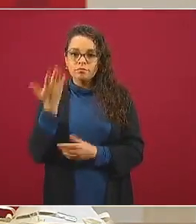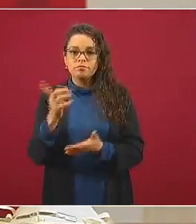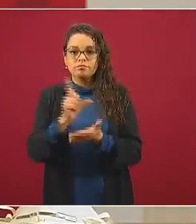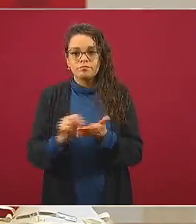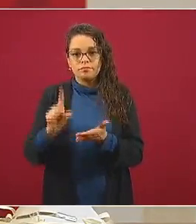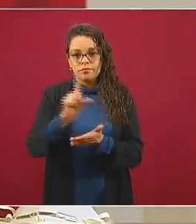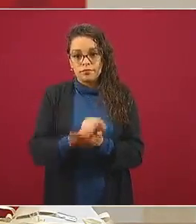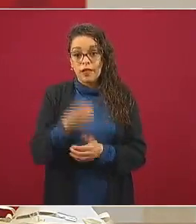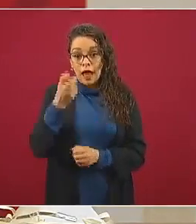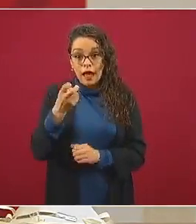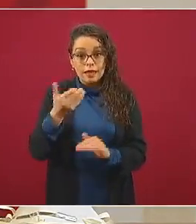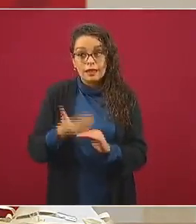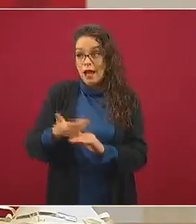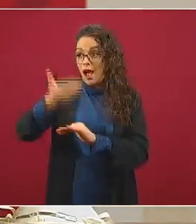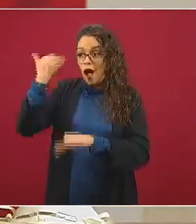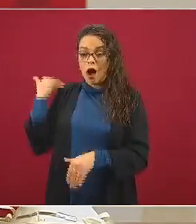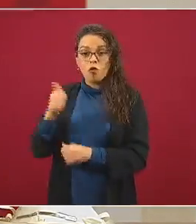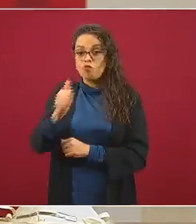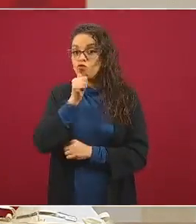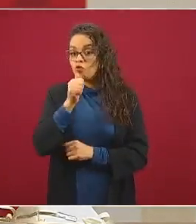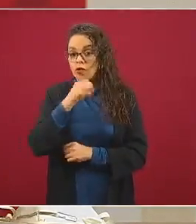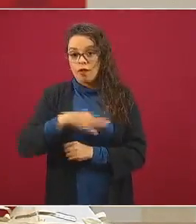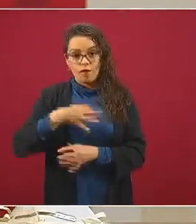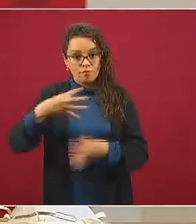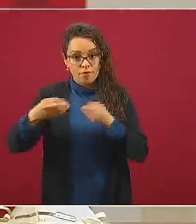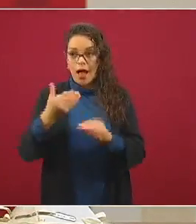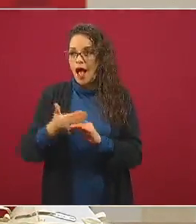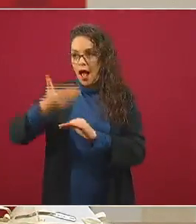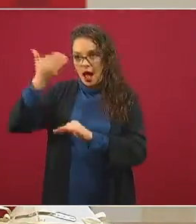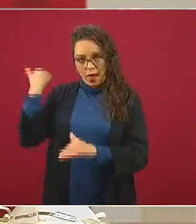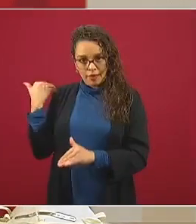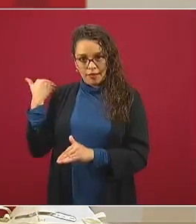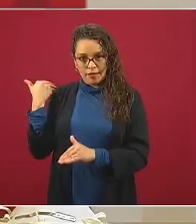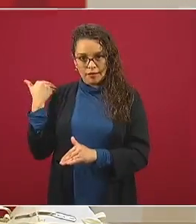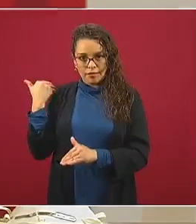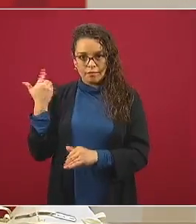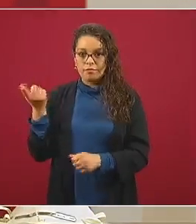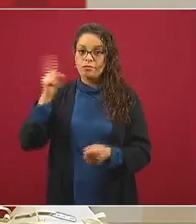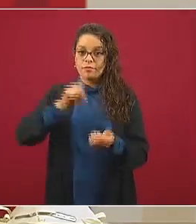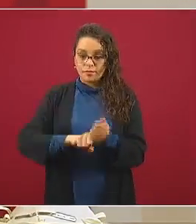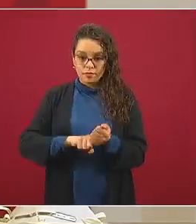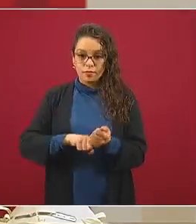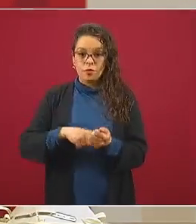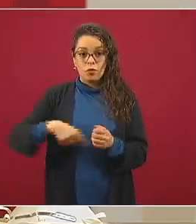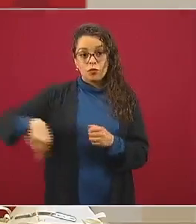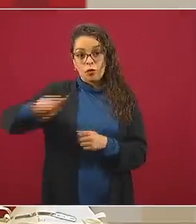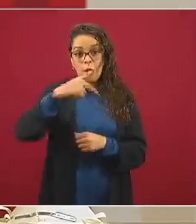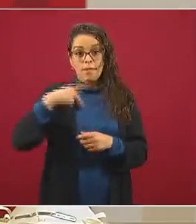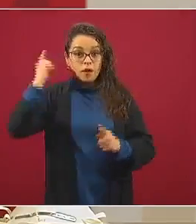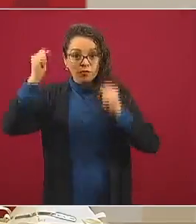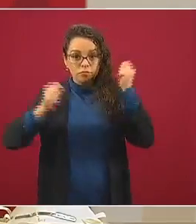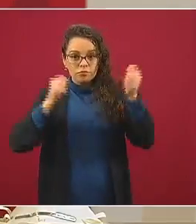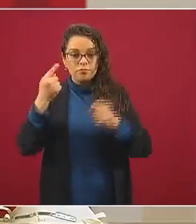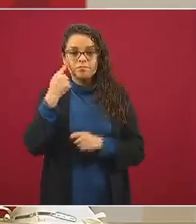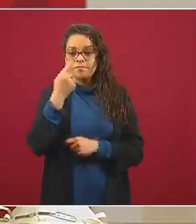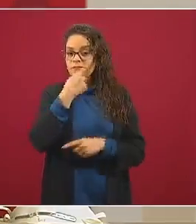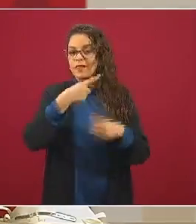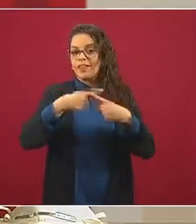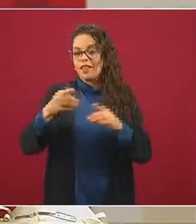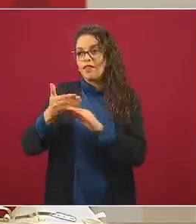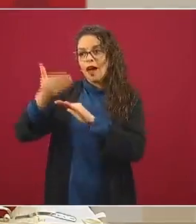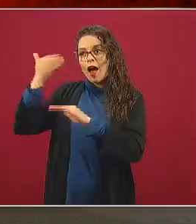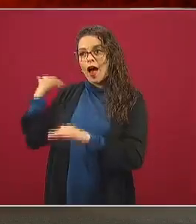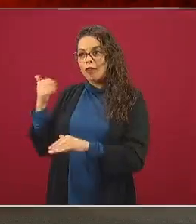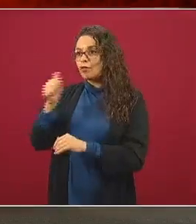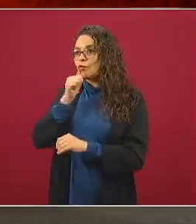pandemia, pero después de la pandemia, porque ya hay un antes y un después hasta en el perfil del turista, después de la pandemia, pues después de